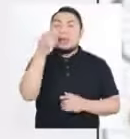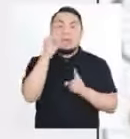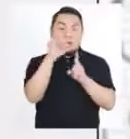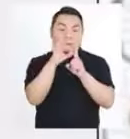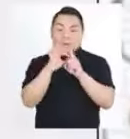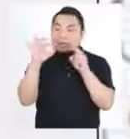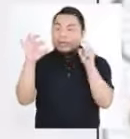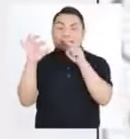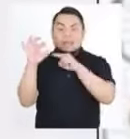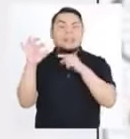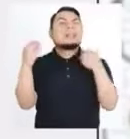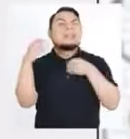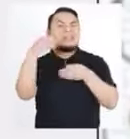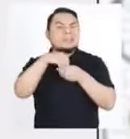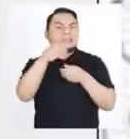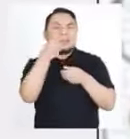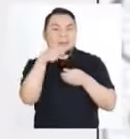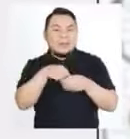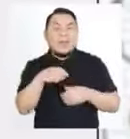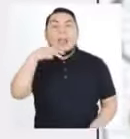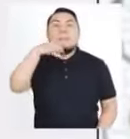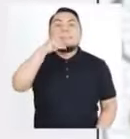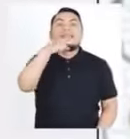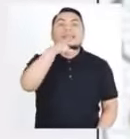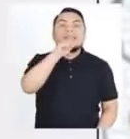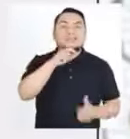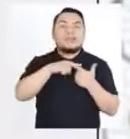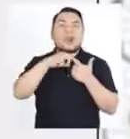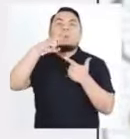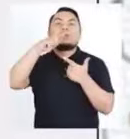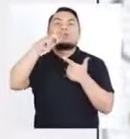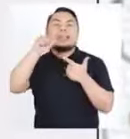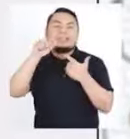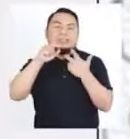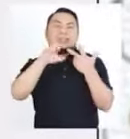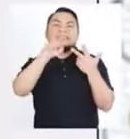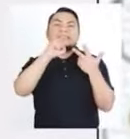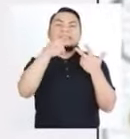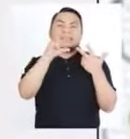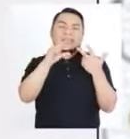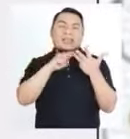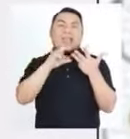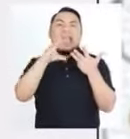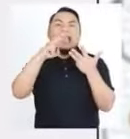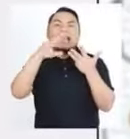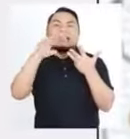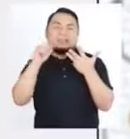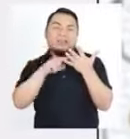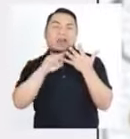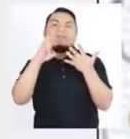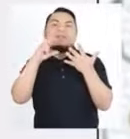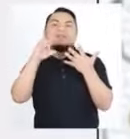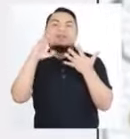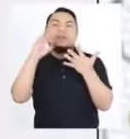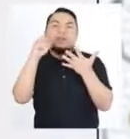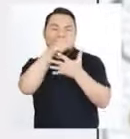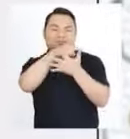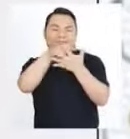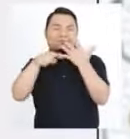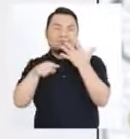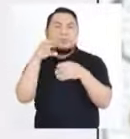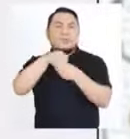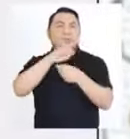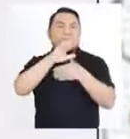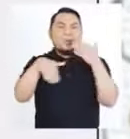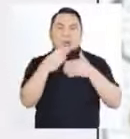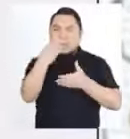El frijol es una menestra que contiene magnesio, potasio, zinc, calcio y fósforo. Además